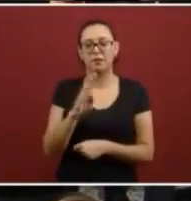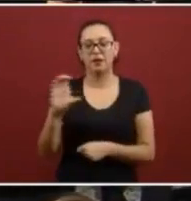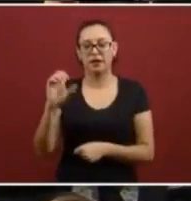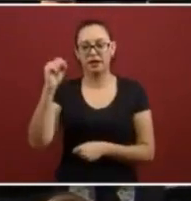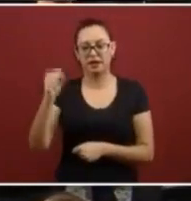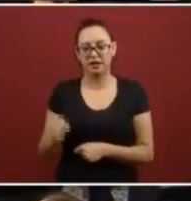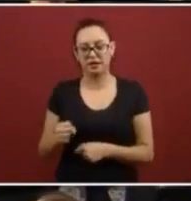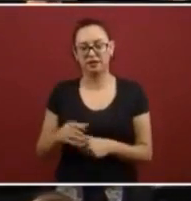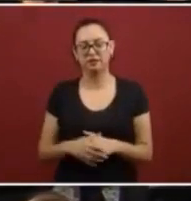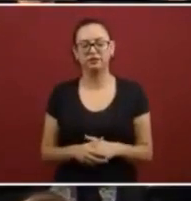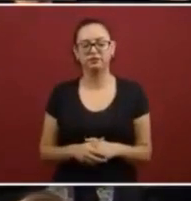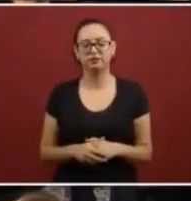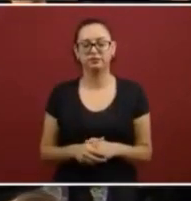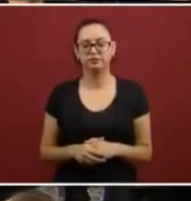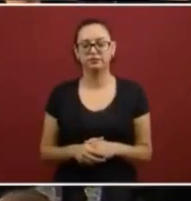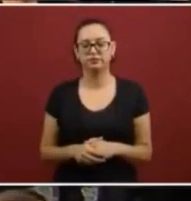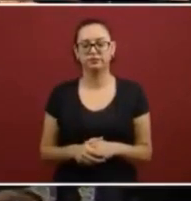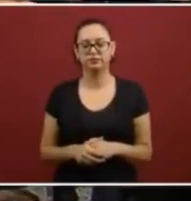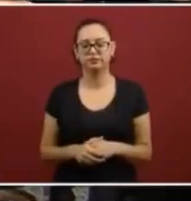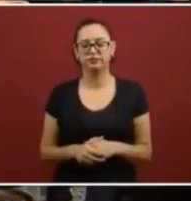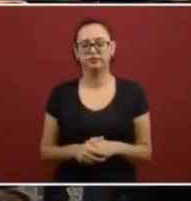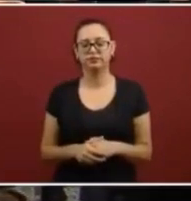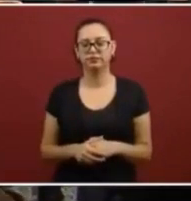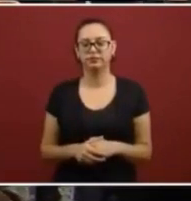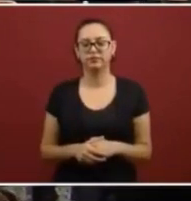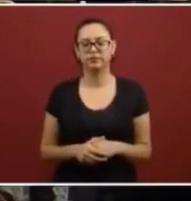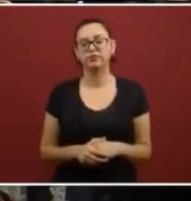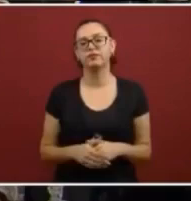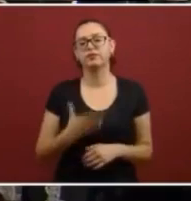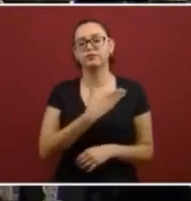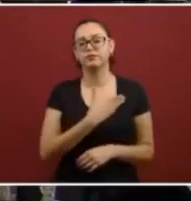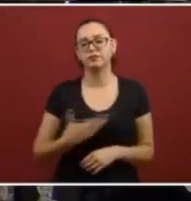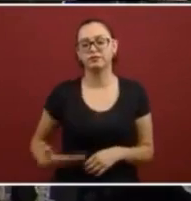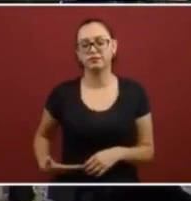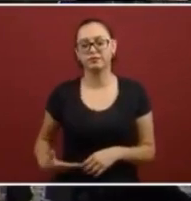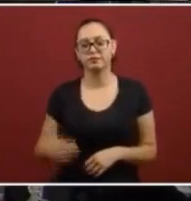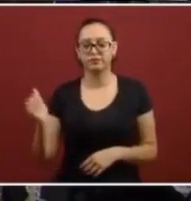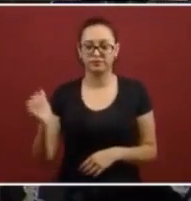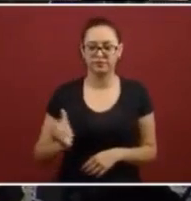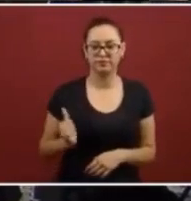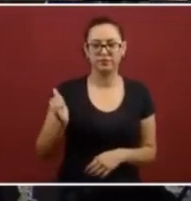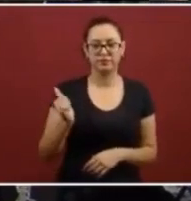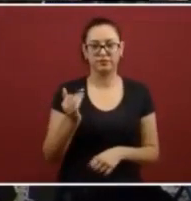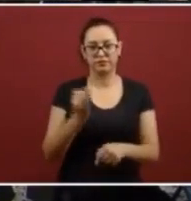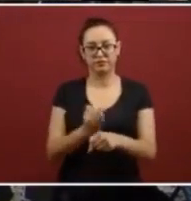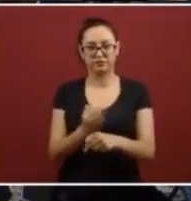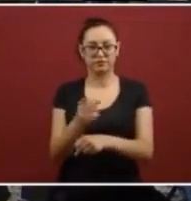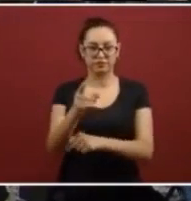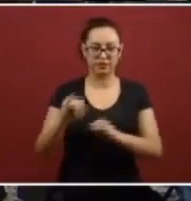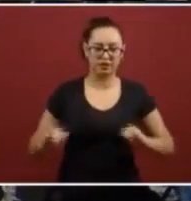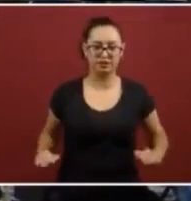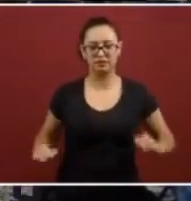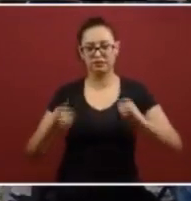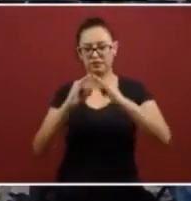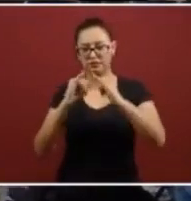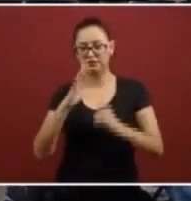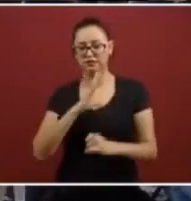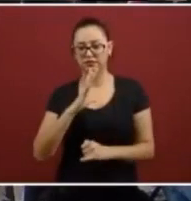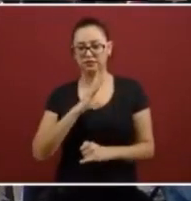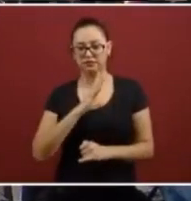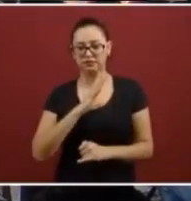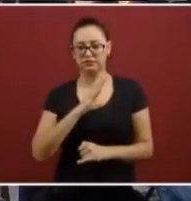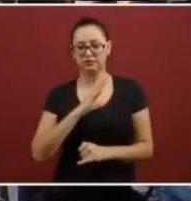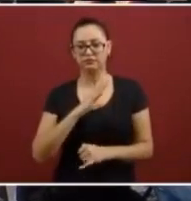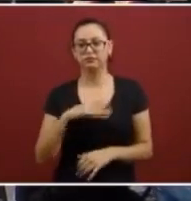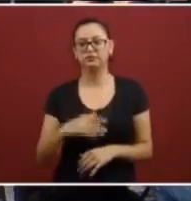Digital y diarios digitales de México. So this Señor is presidente, a aprovechando que está digital el instituto, newspaper.